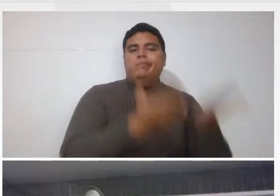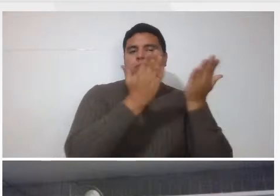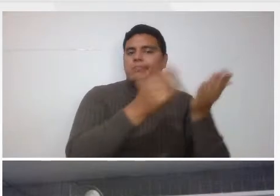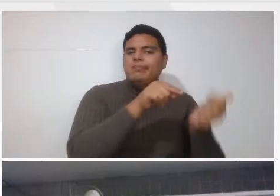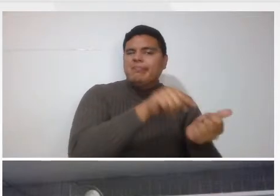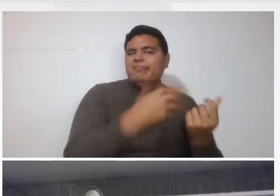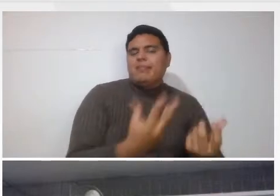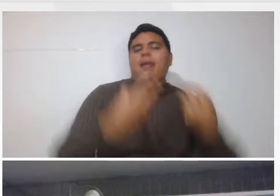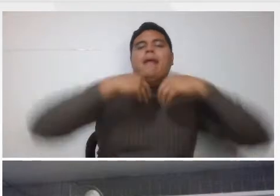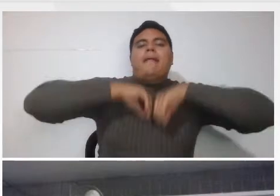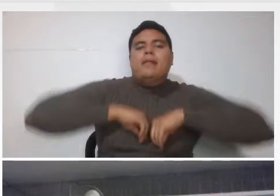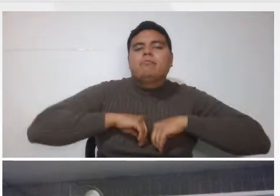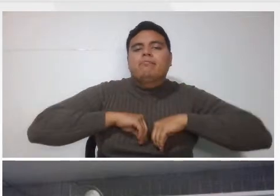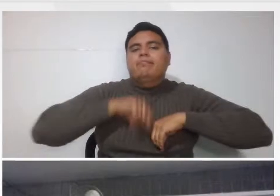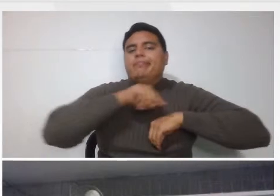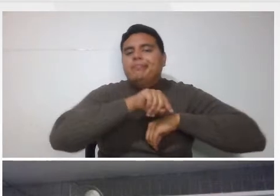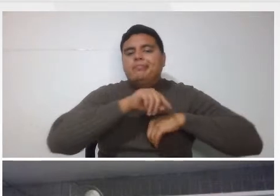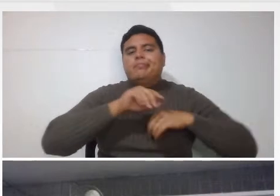pueda